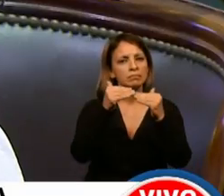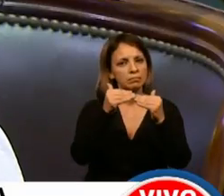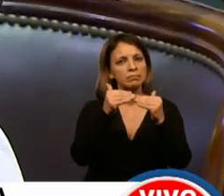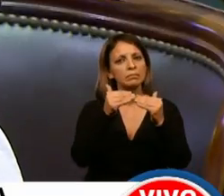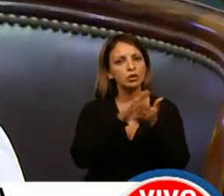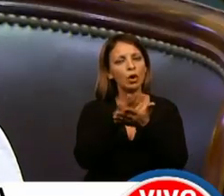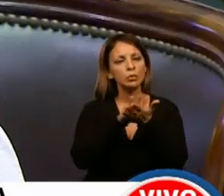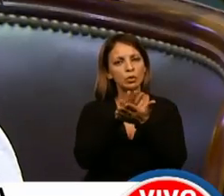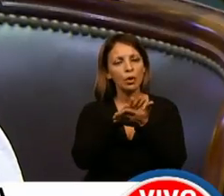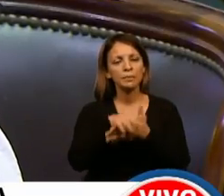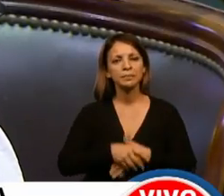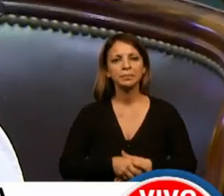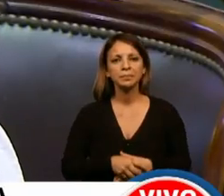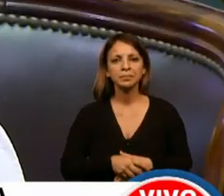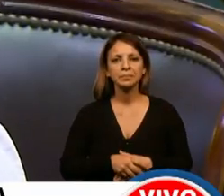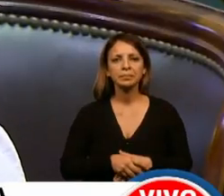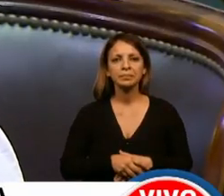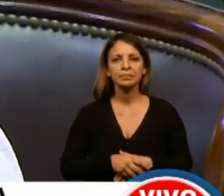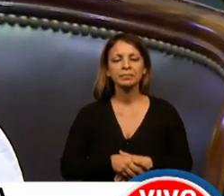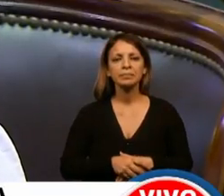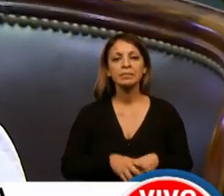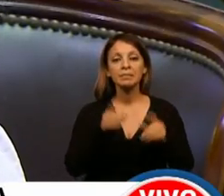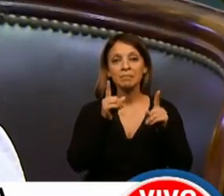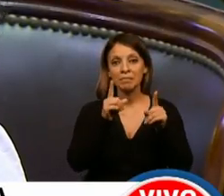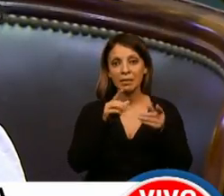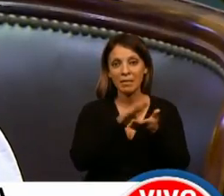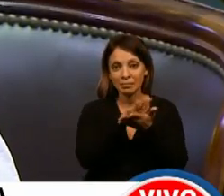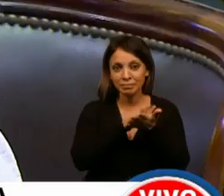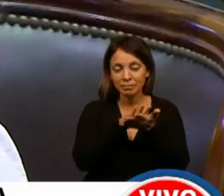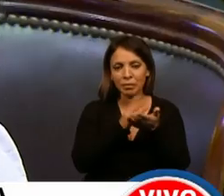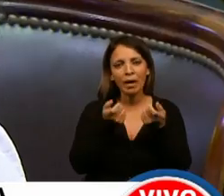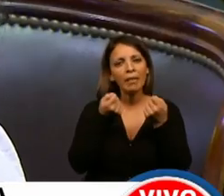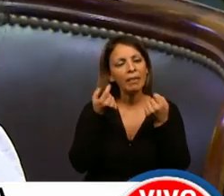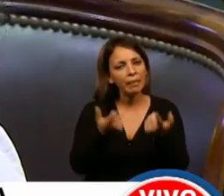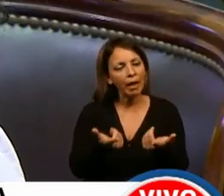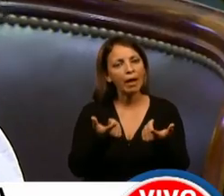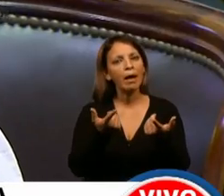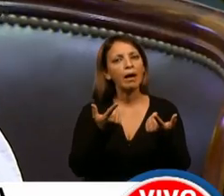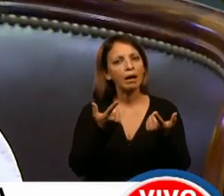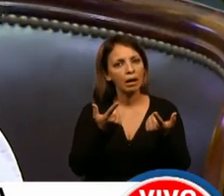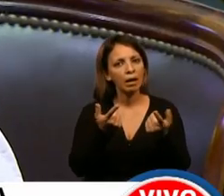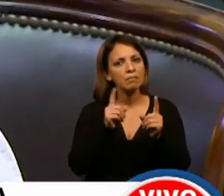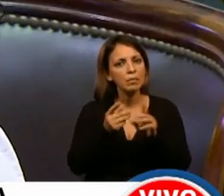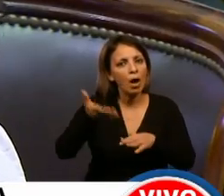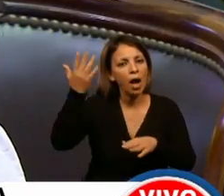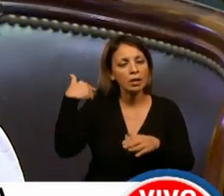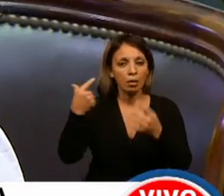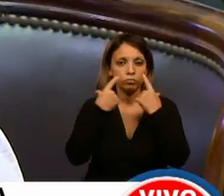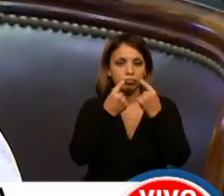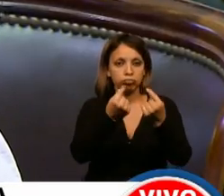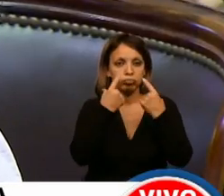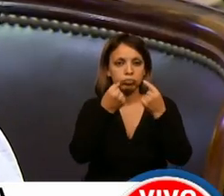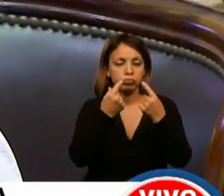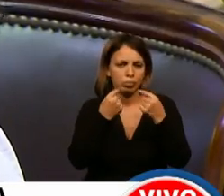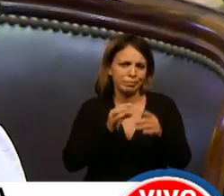que justamente responde a innumerables reclamos y de